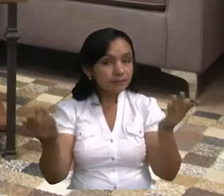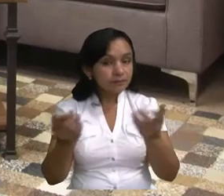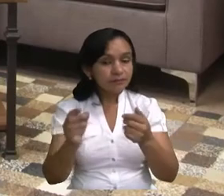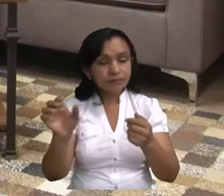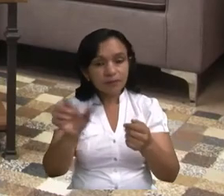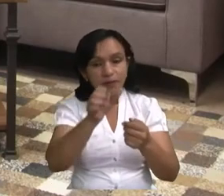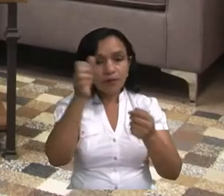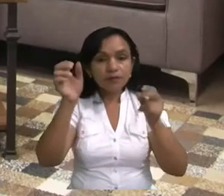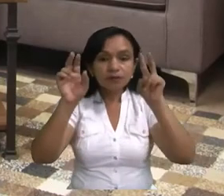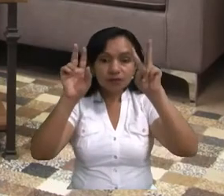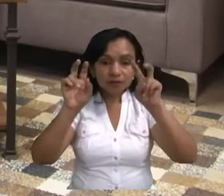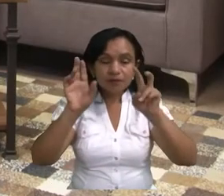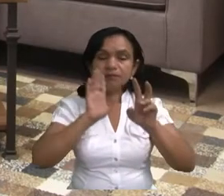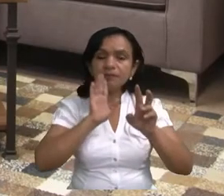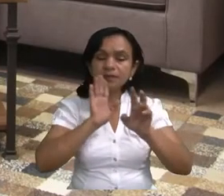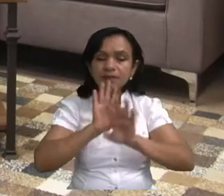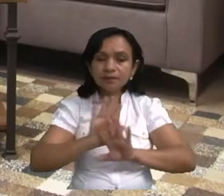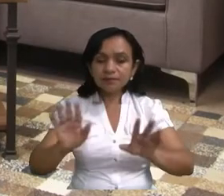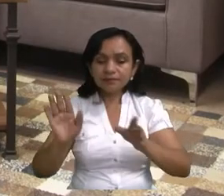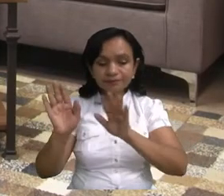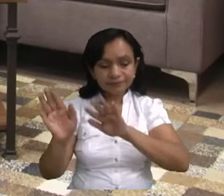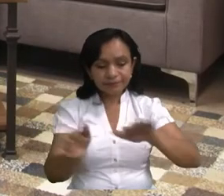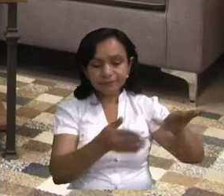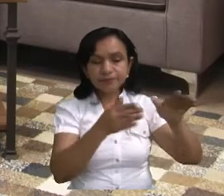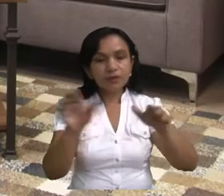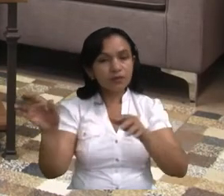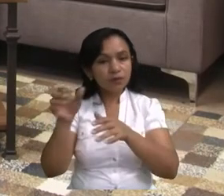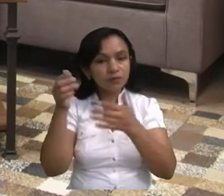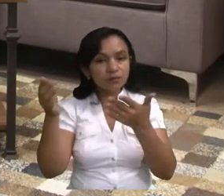que nosotros también estamos trabajando es